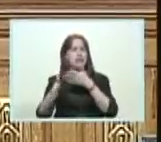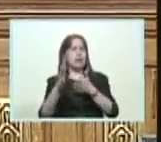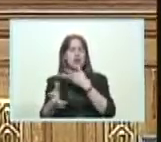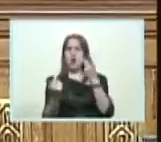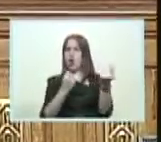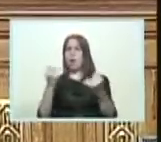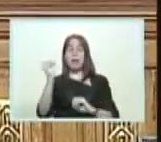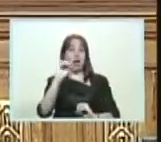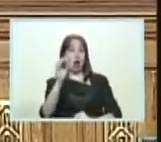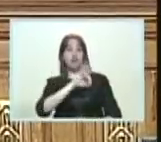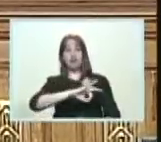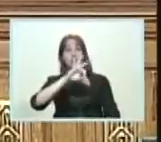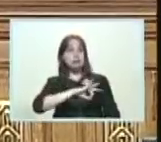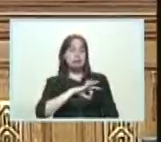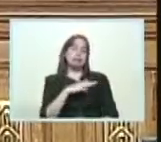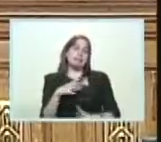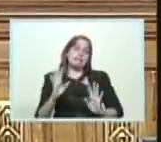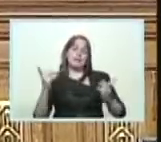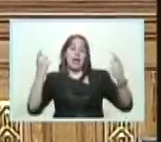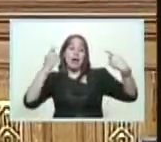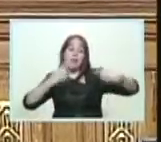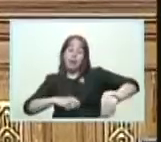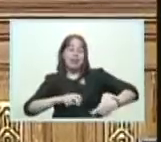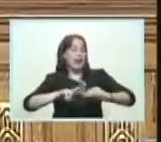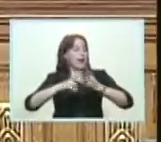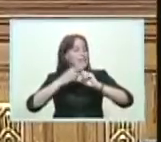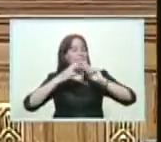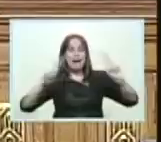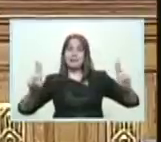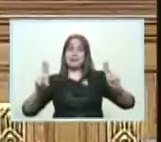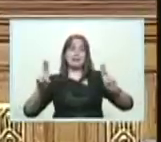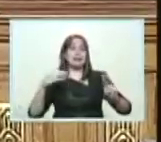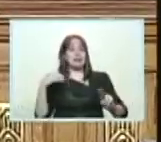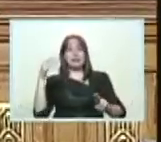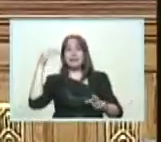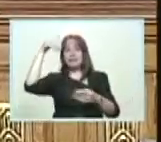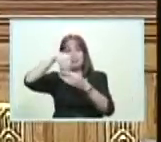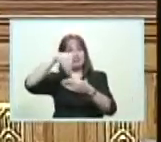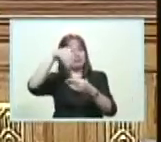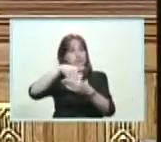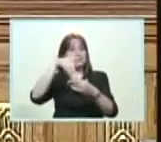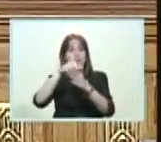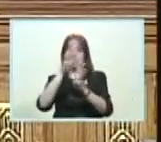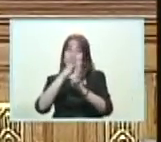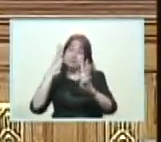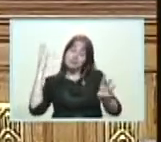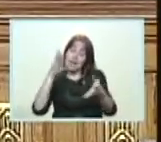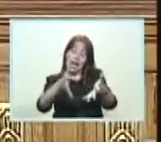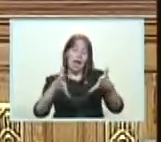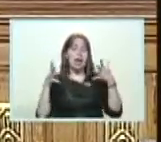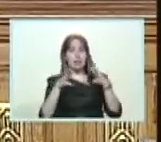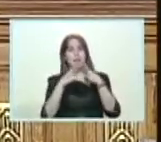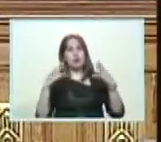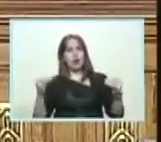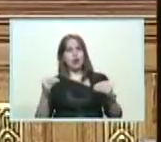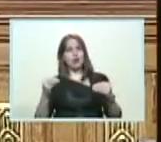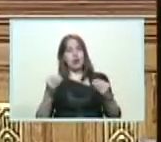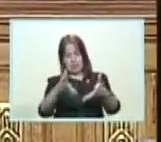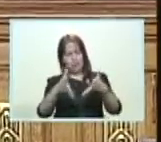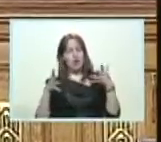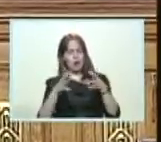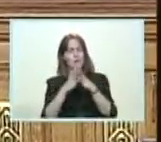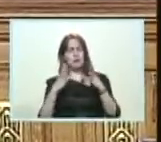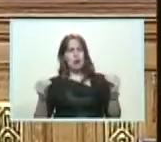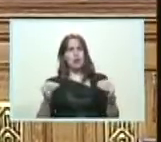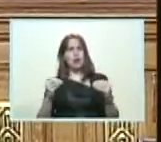social, dijeron: la apuesta tiene que ser a la paz. Hicieron la apuesta correcta y hemos ganado todos. Estamos ganando todos